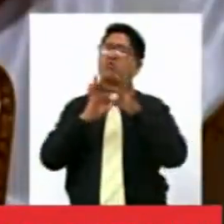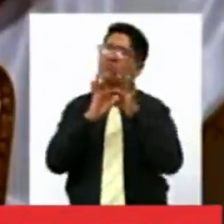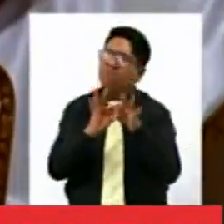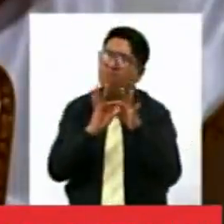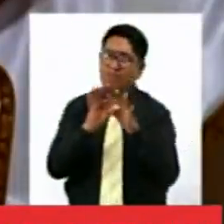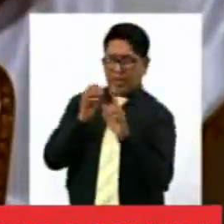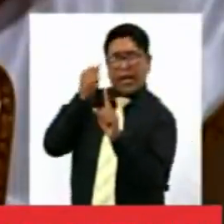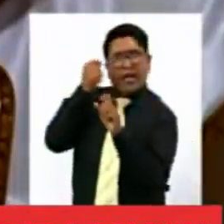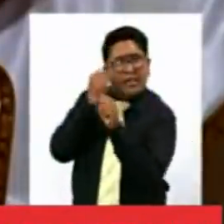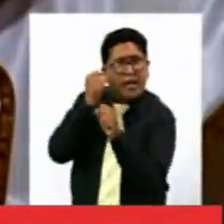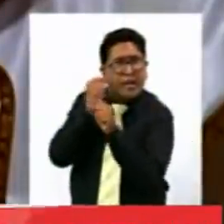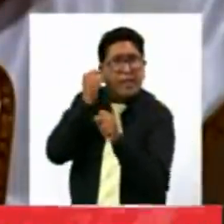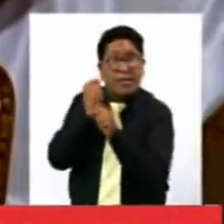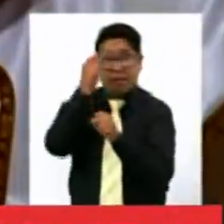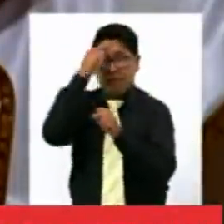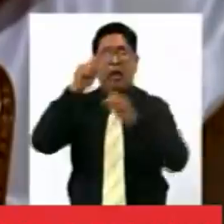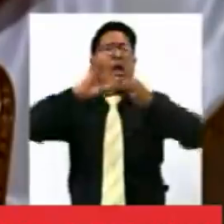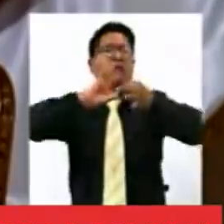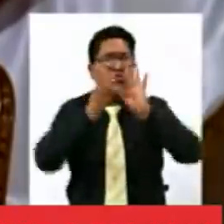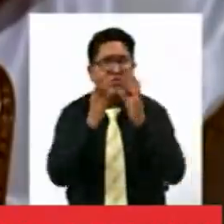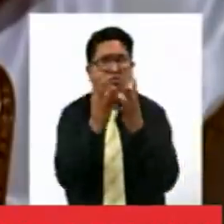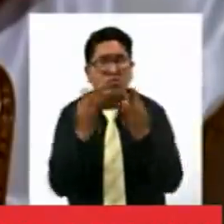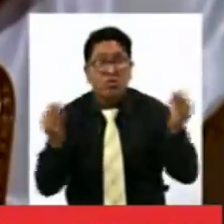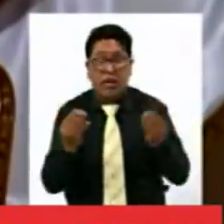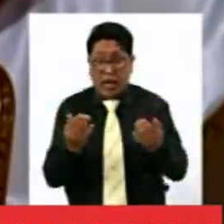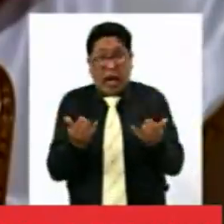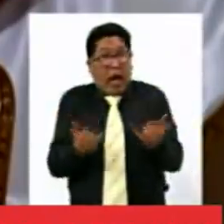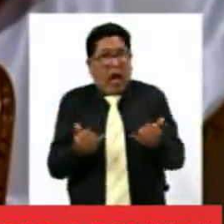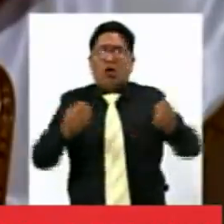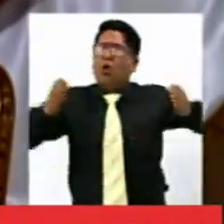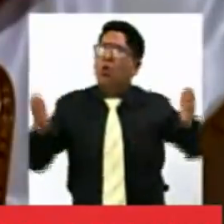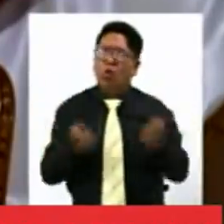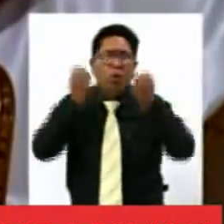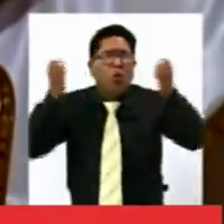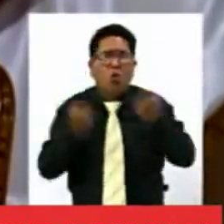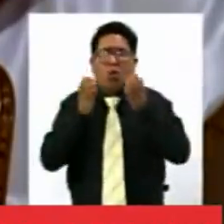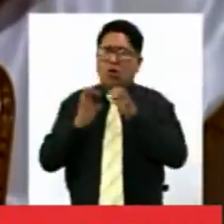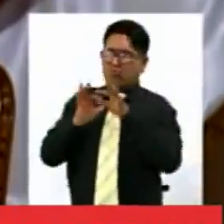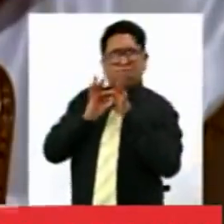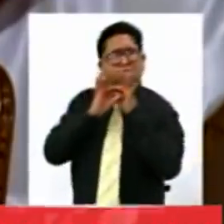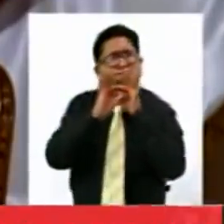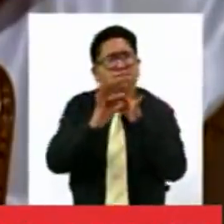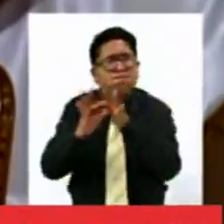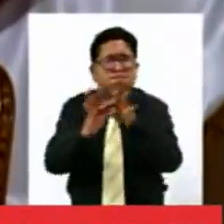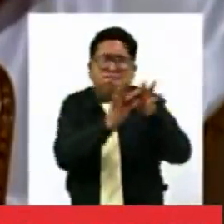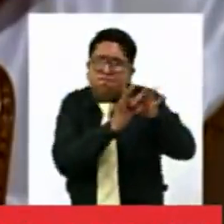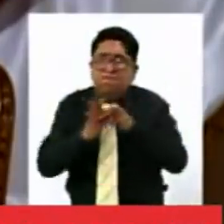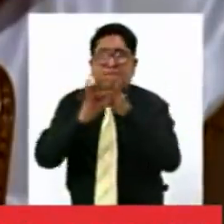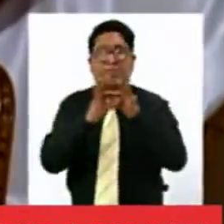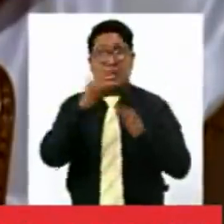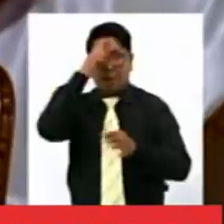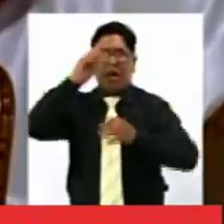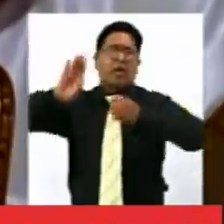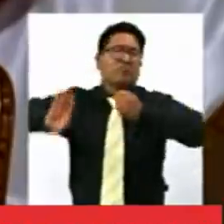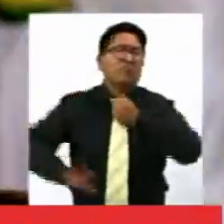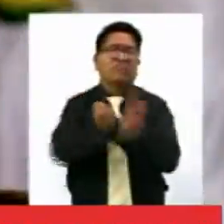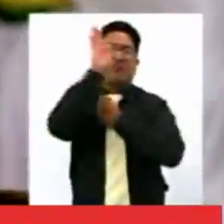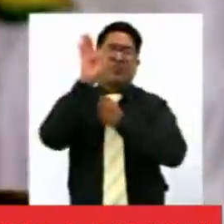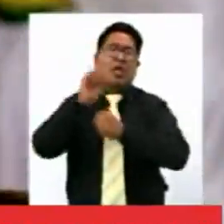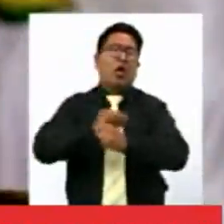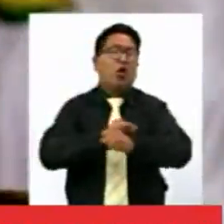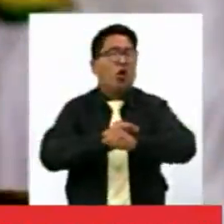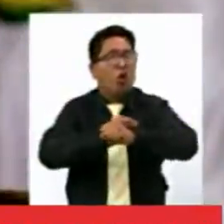solucionar esos problemas y ahora en la emergencia vamos a trabajar unidos para enfrentar el coronavirus